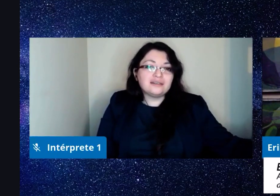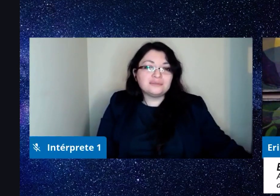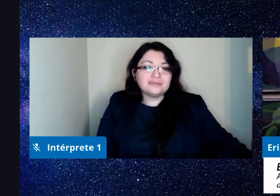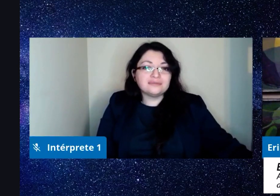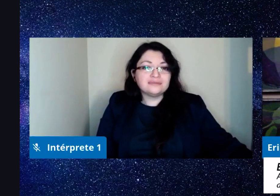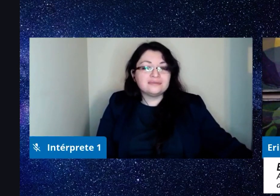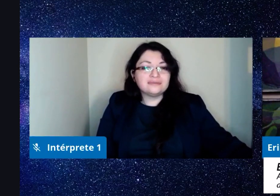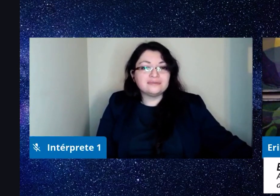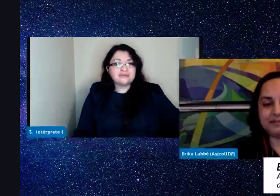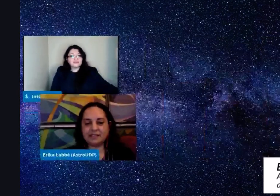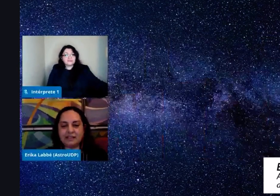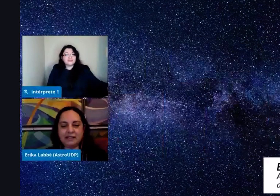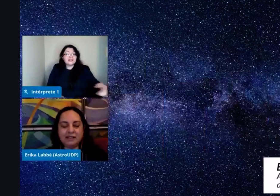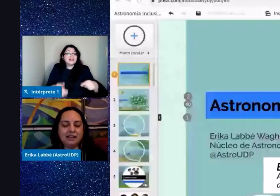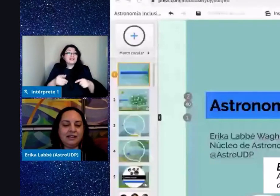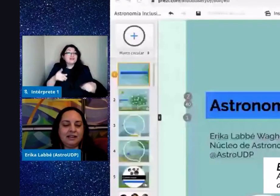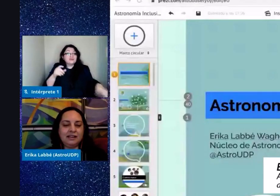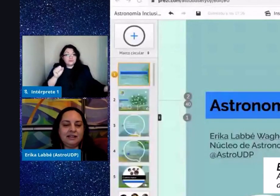la presentación.